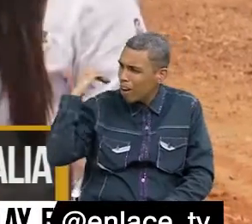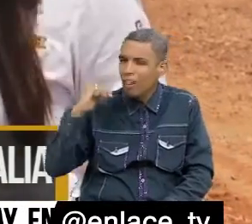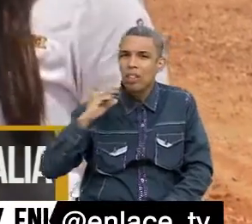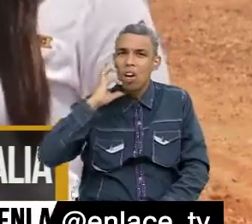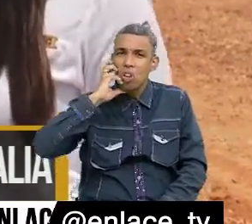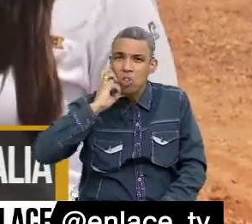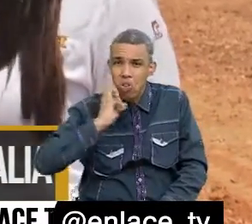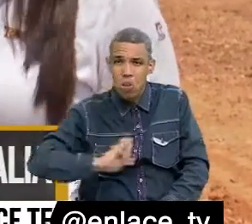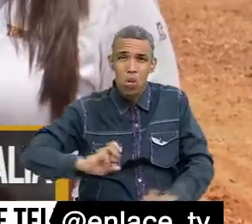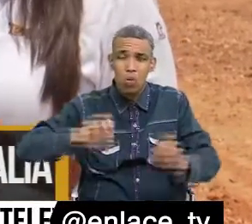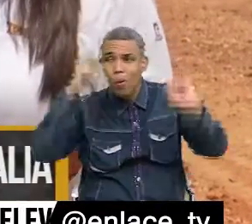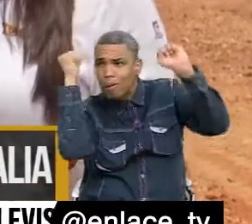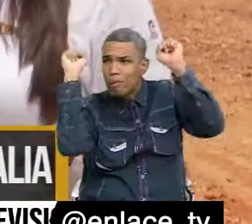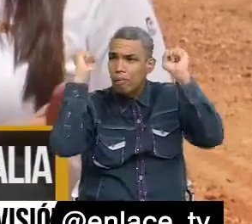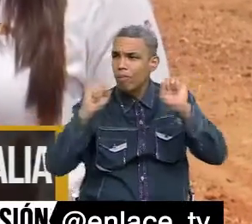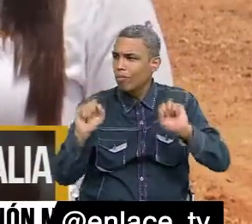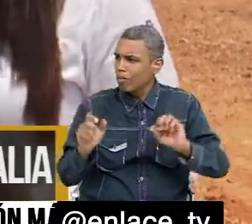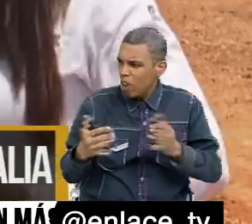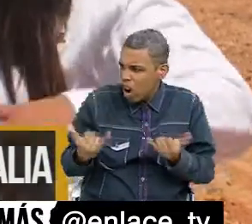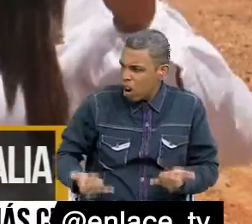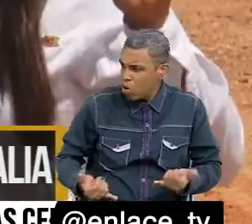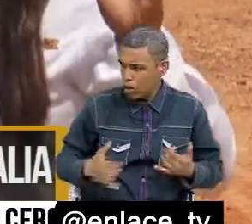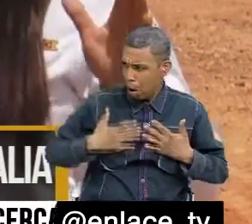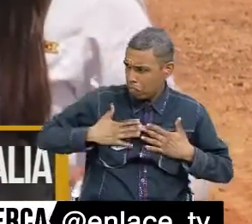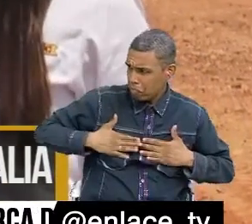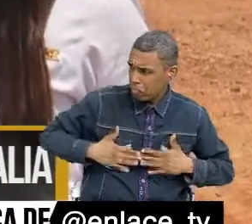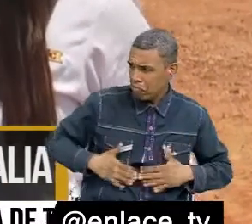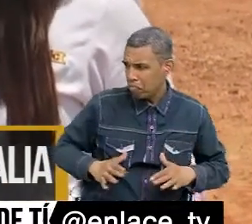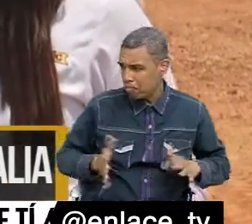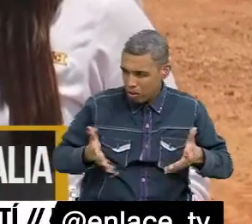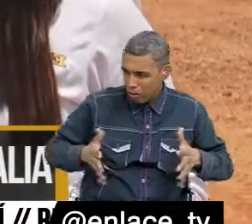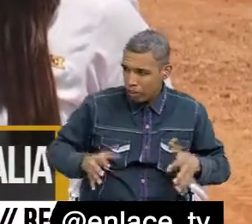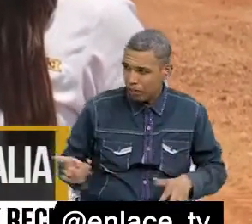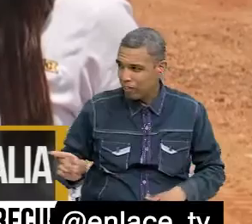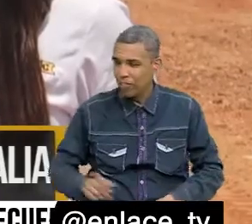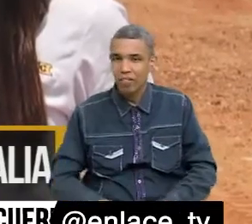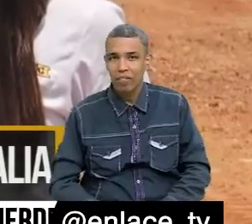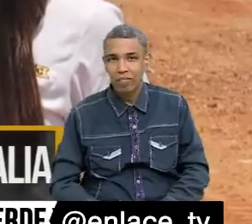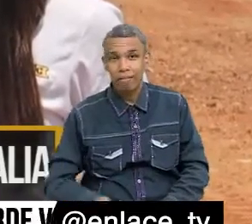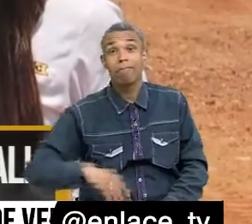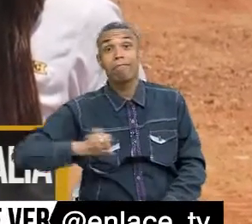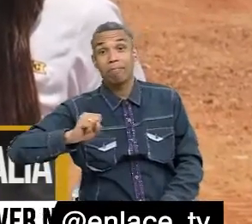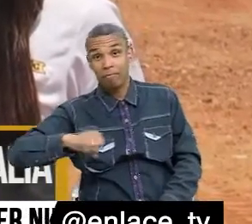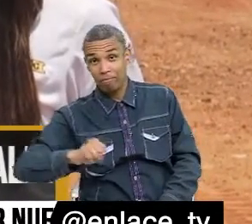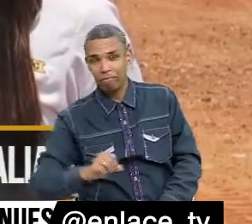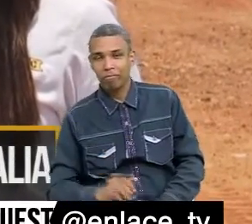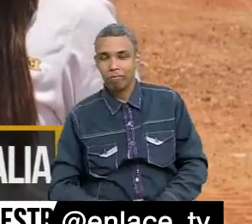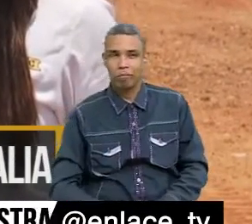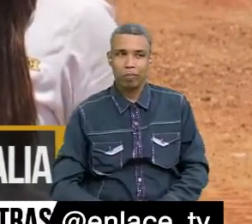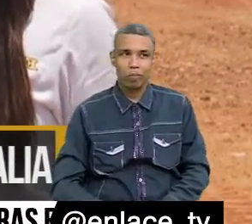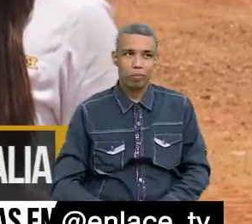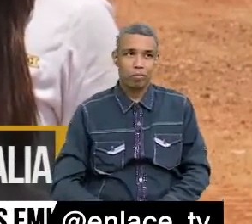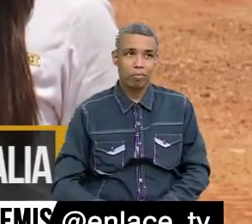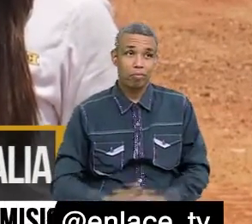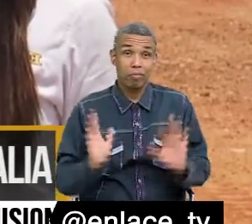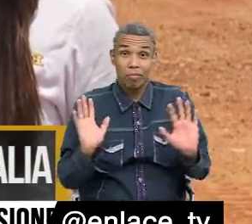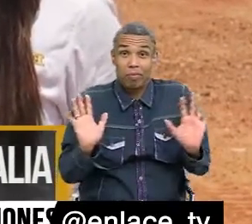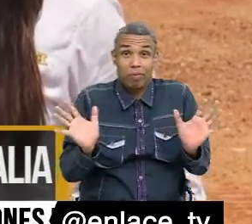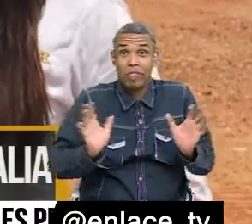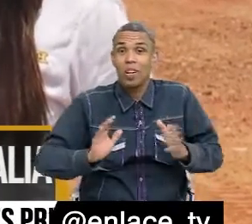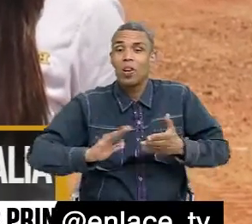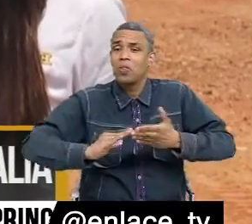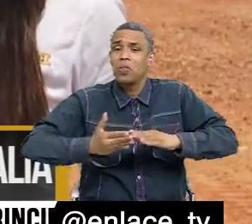las condiciones en las que se encontraba la vía, por la zona verde por donde huían los delincuentes. Sí, como puede ver, ya la mayoría de gente